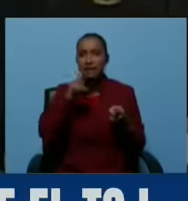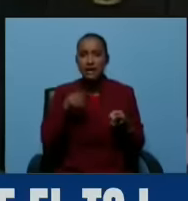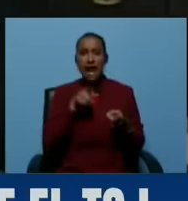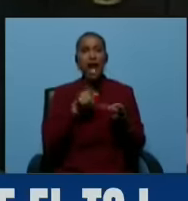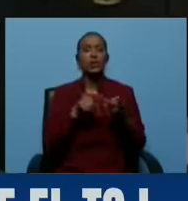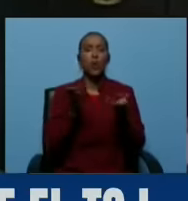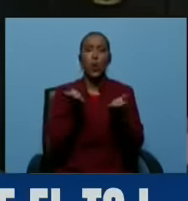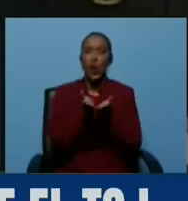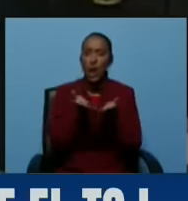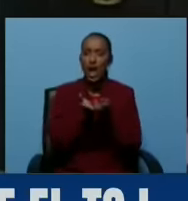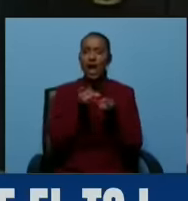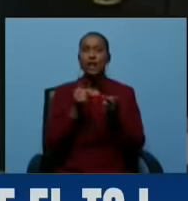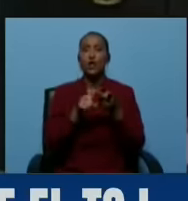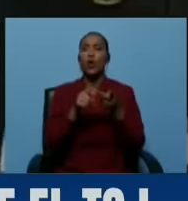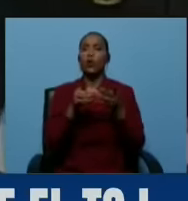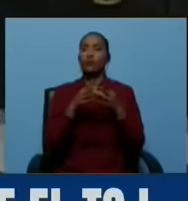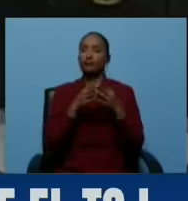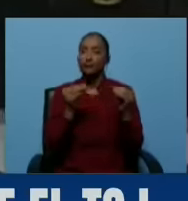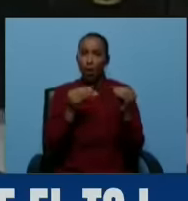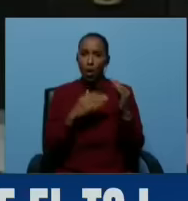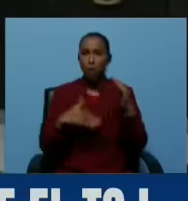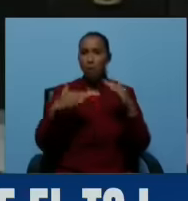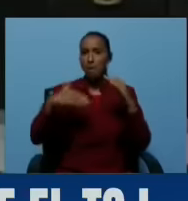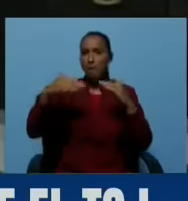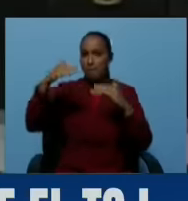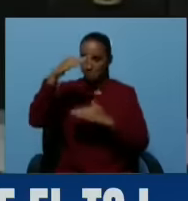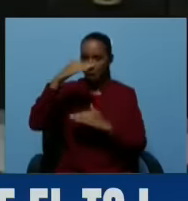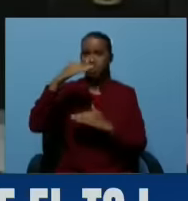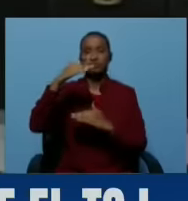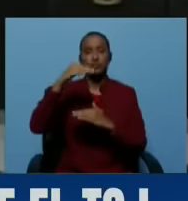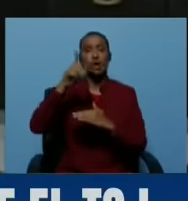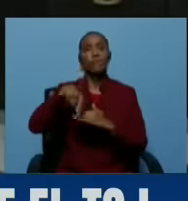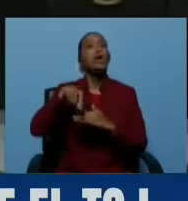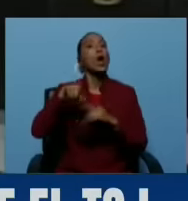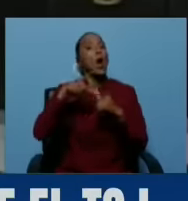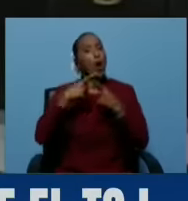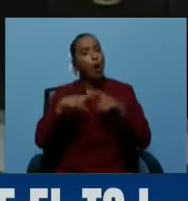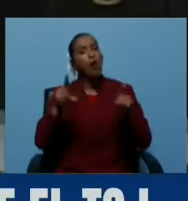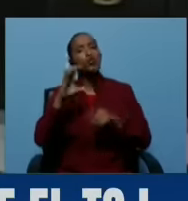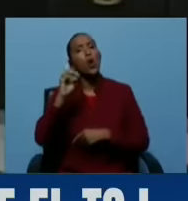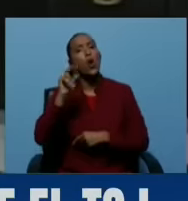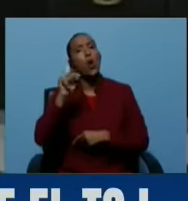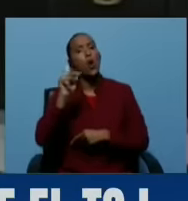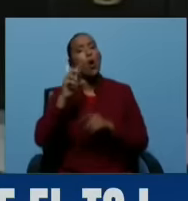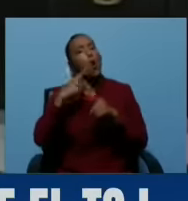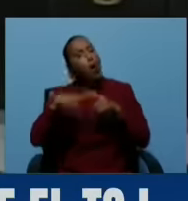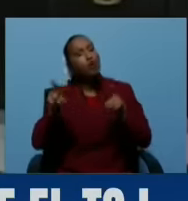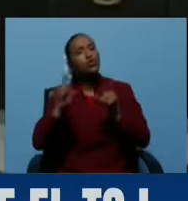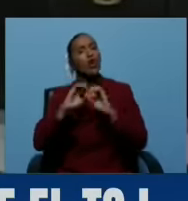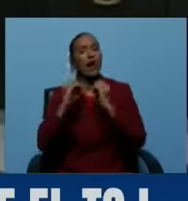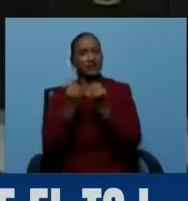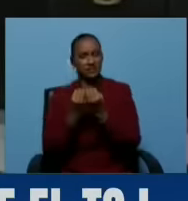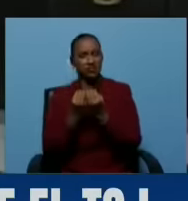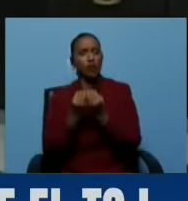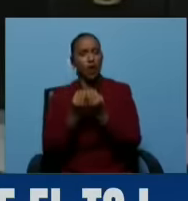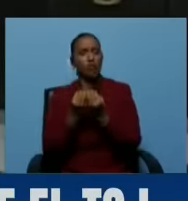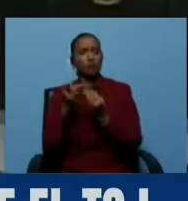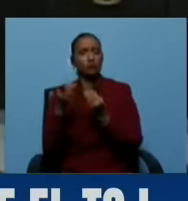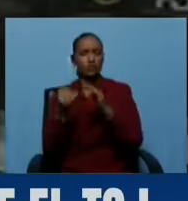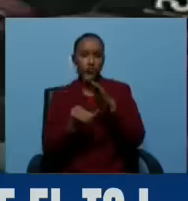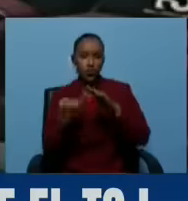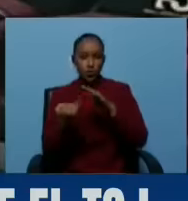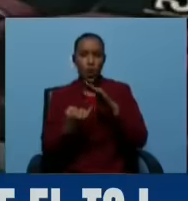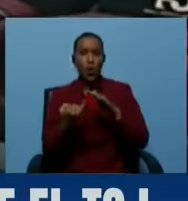profesionales, organizaciones con fines políticos y otras organizaciones de la sociedad civil. Otra de sus competencias también tiene que ver con